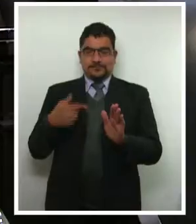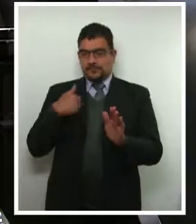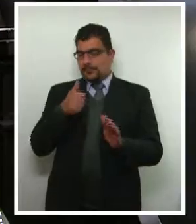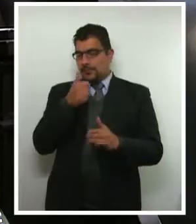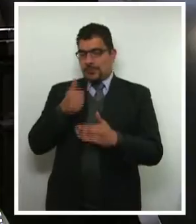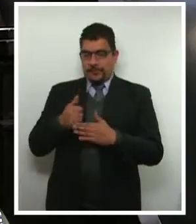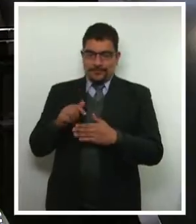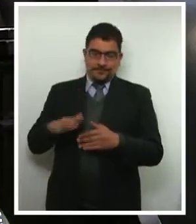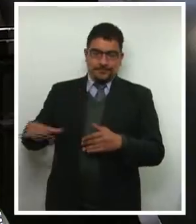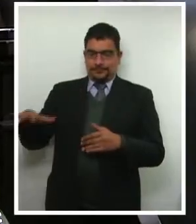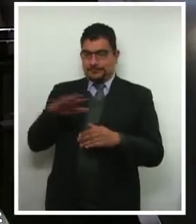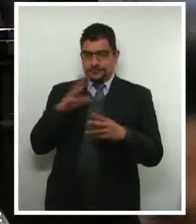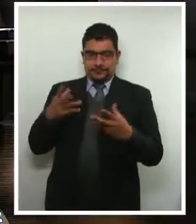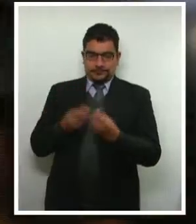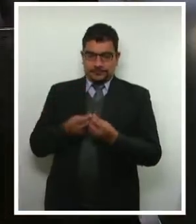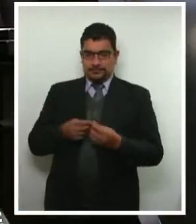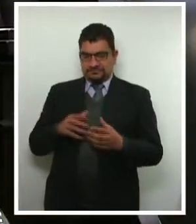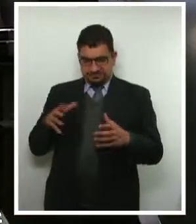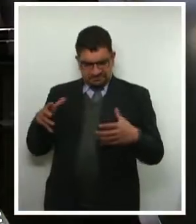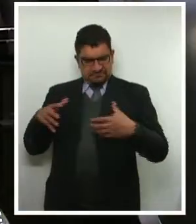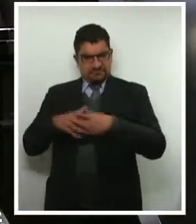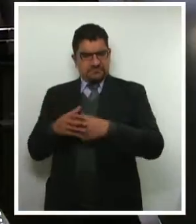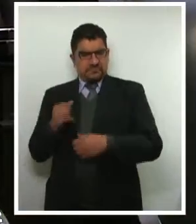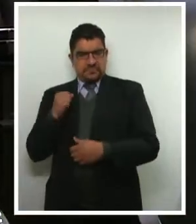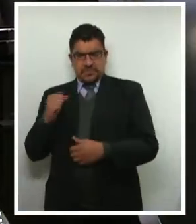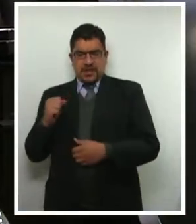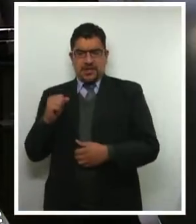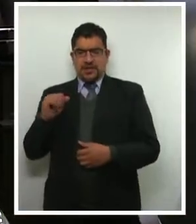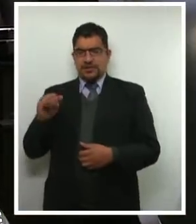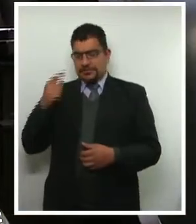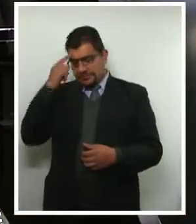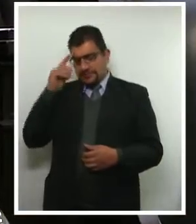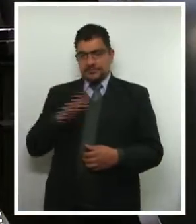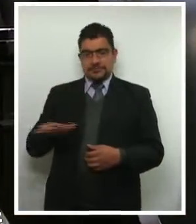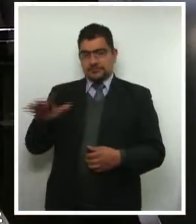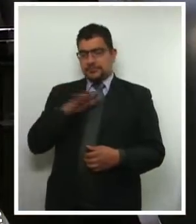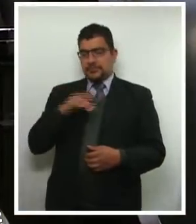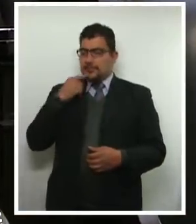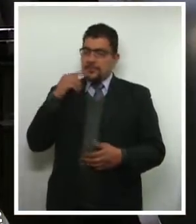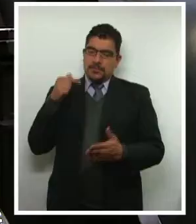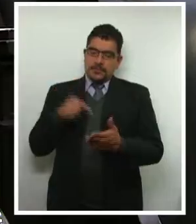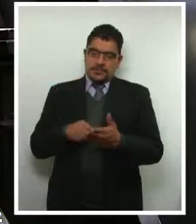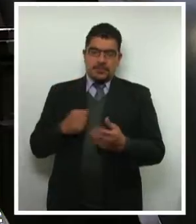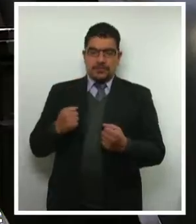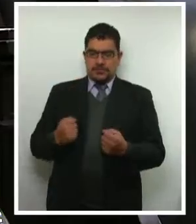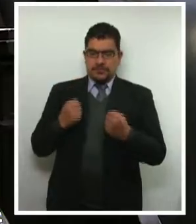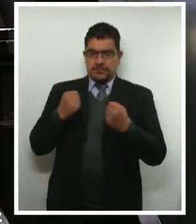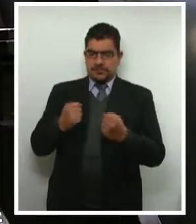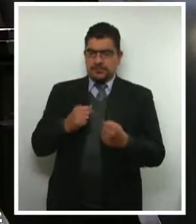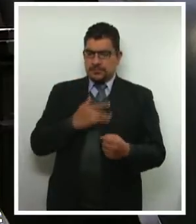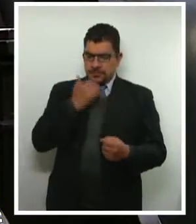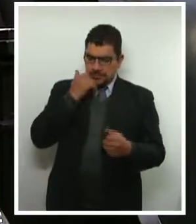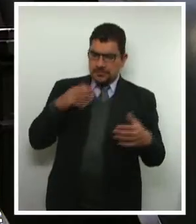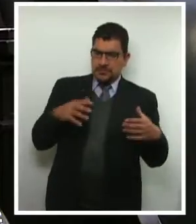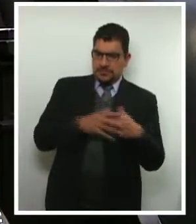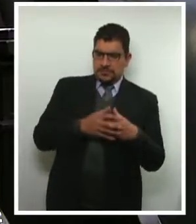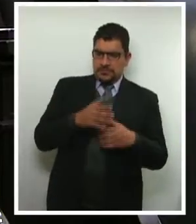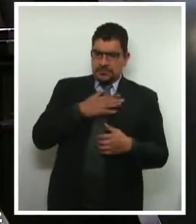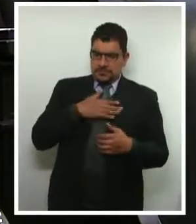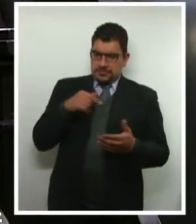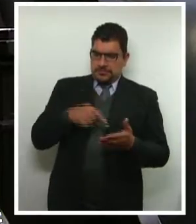de izquierda, así como también de quienes pretenden que pareciera que